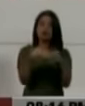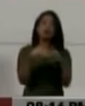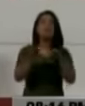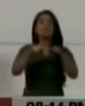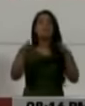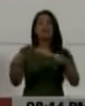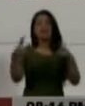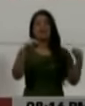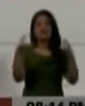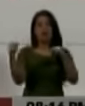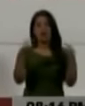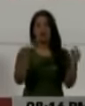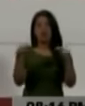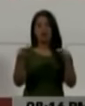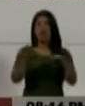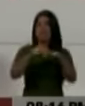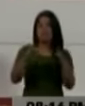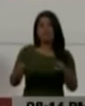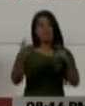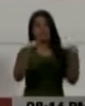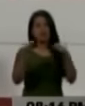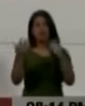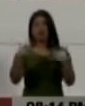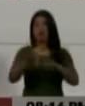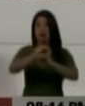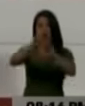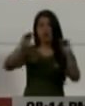diálogo. Una mesa de diálogo